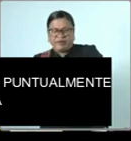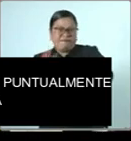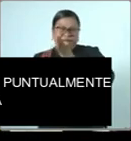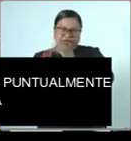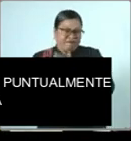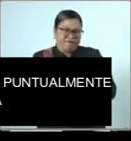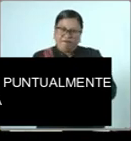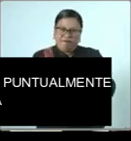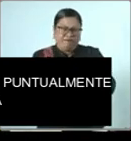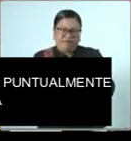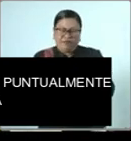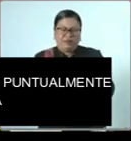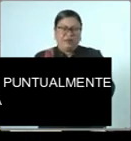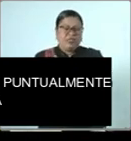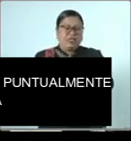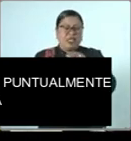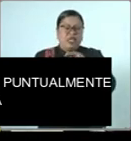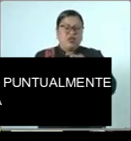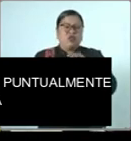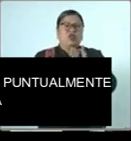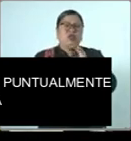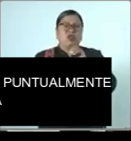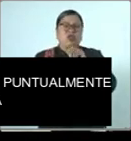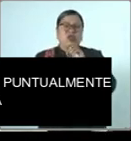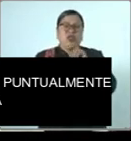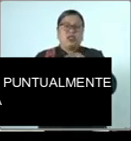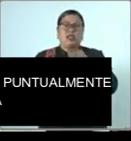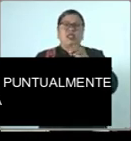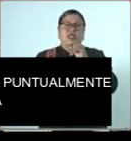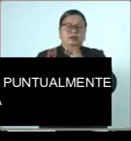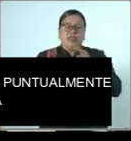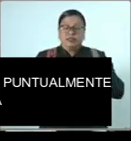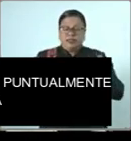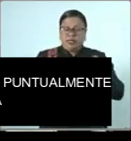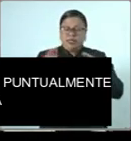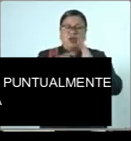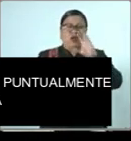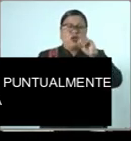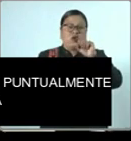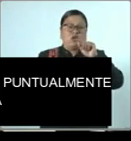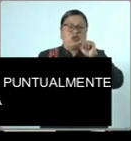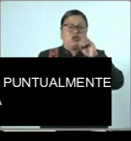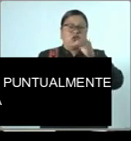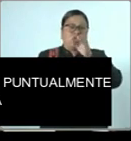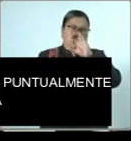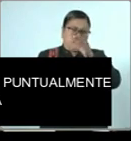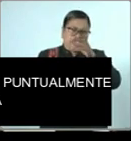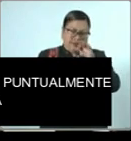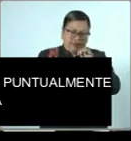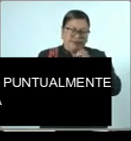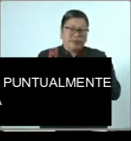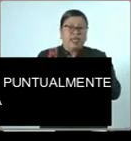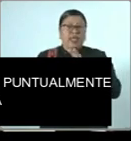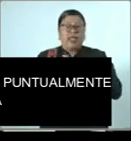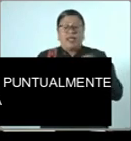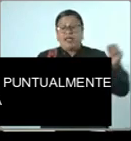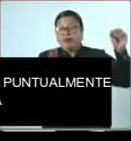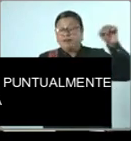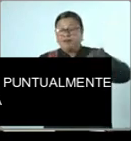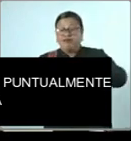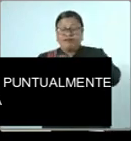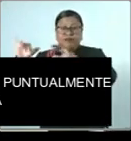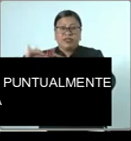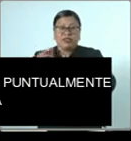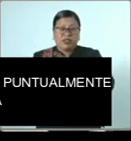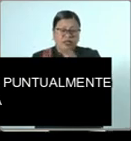llano, Yotay y el Cerro Costoche. En Santiago Atitlán tenemos derrumbes dentro de la